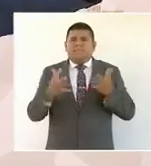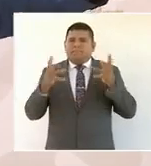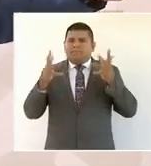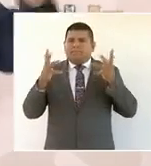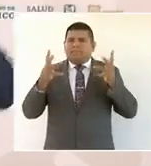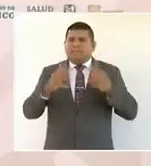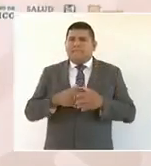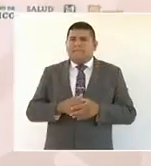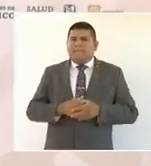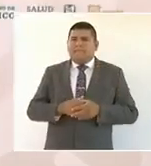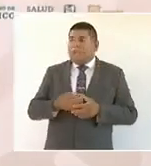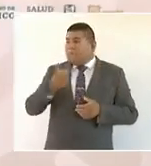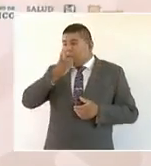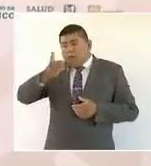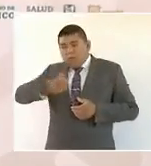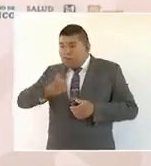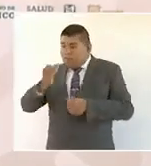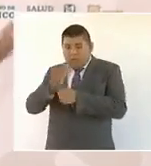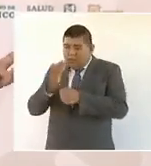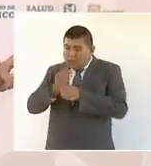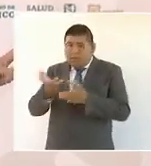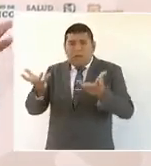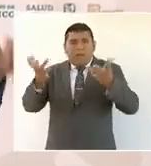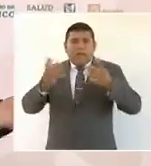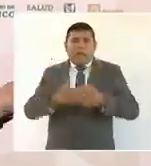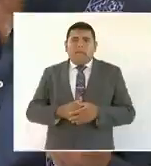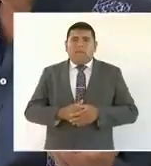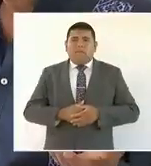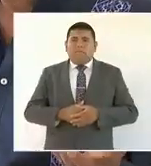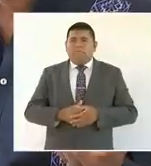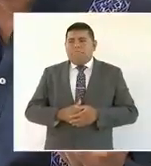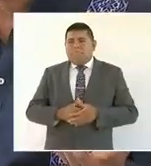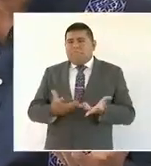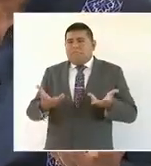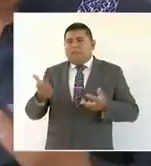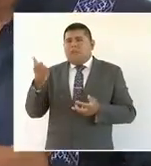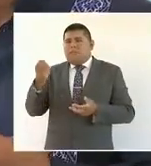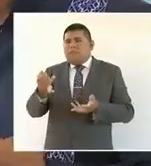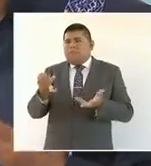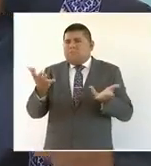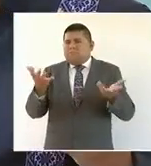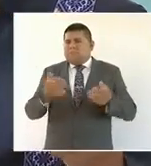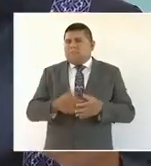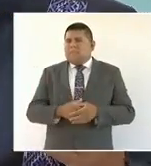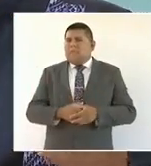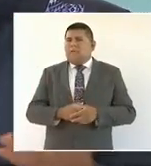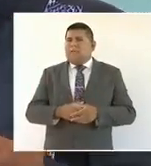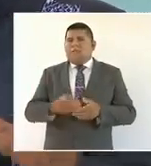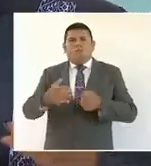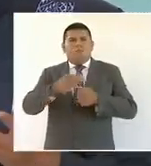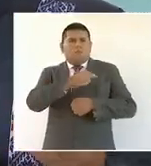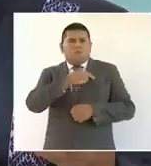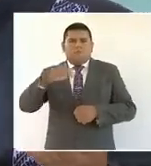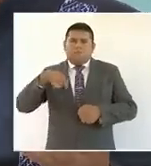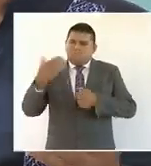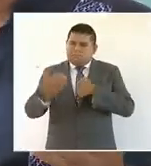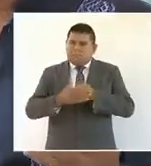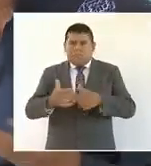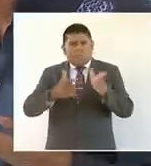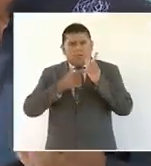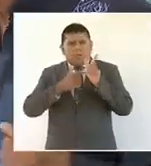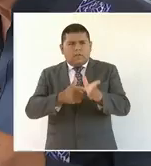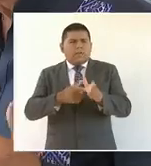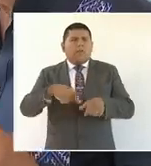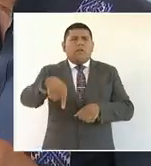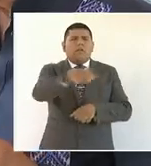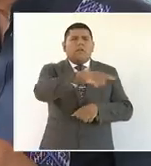Me lo acaban de decir, pero además así es. Entonces vamos a basificar